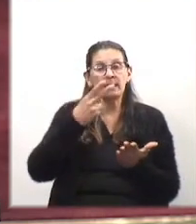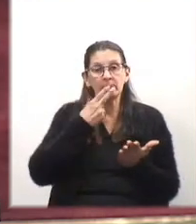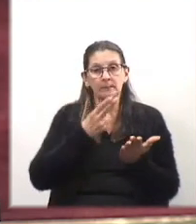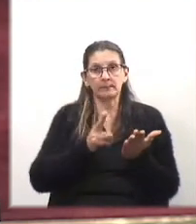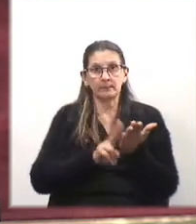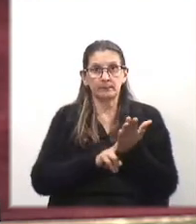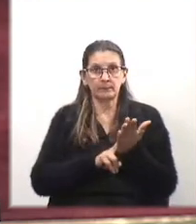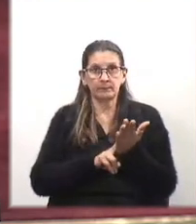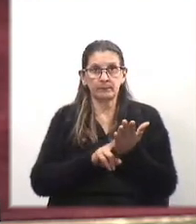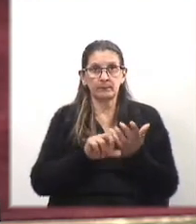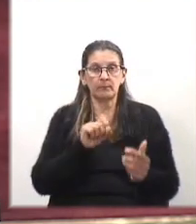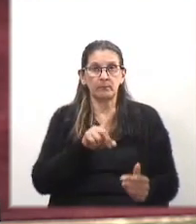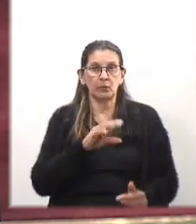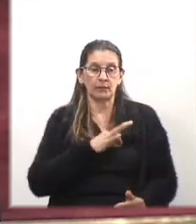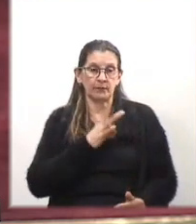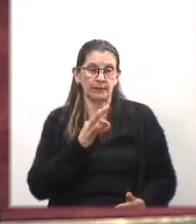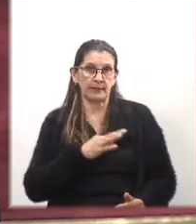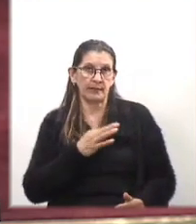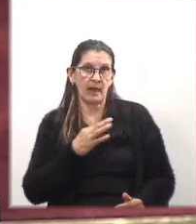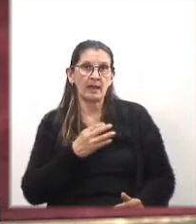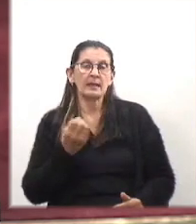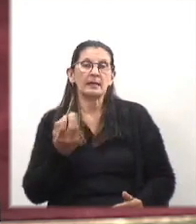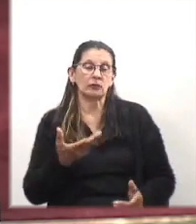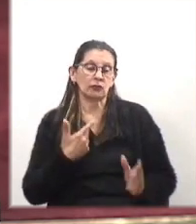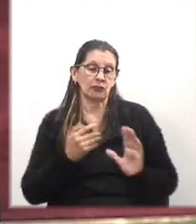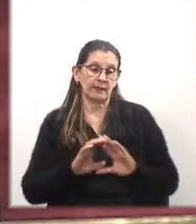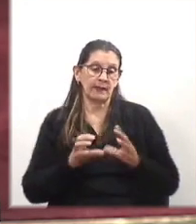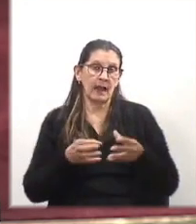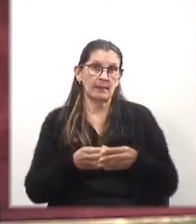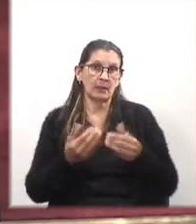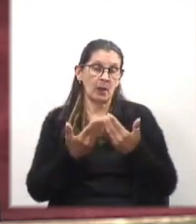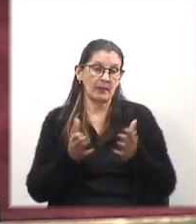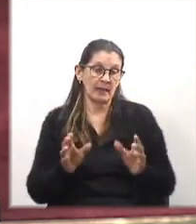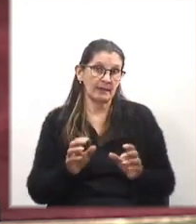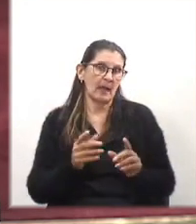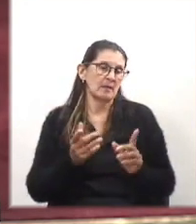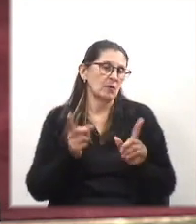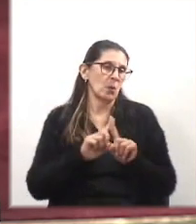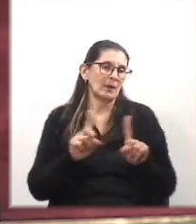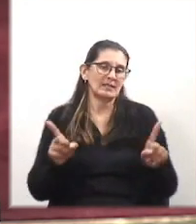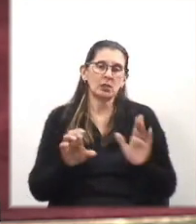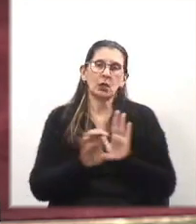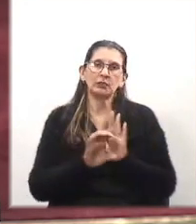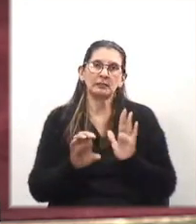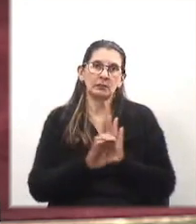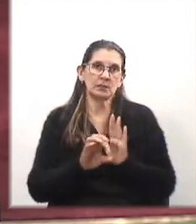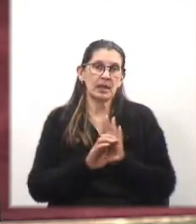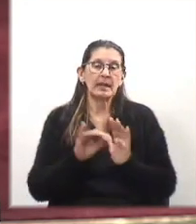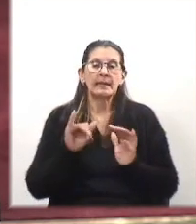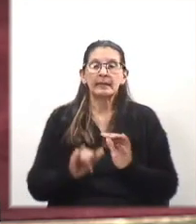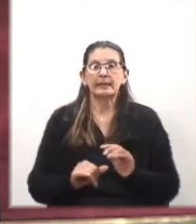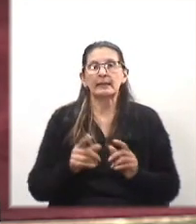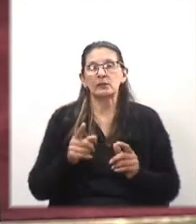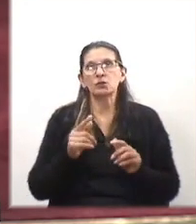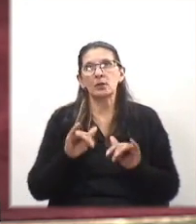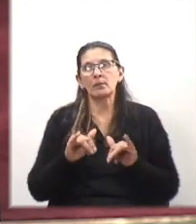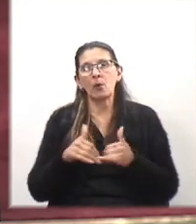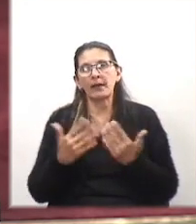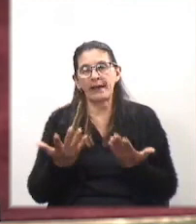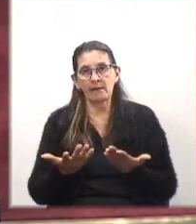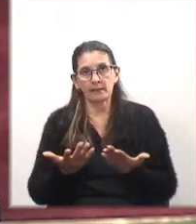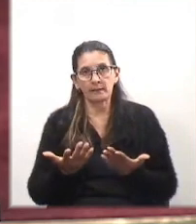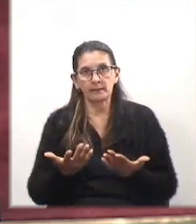de por vida, lo cual, a juicio de Cabildo Abierto, podría resultar inconstitucional y constituye una medida excesiva